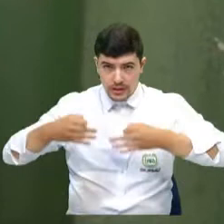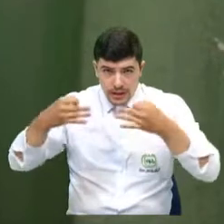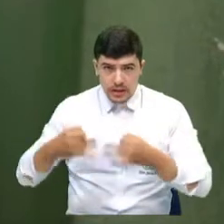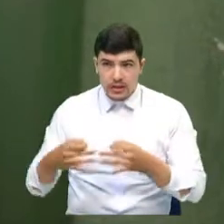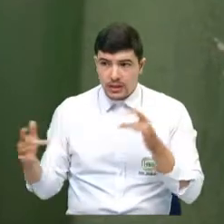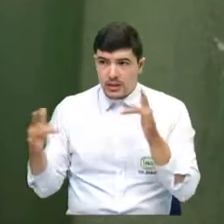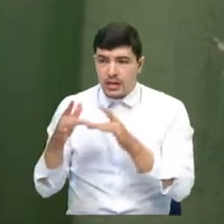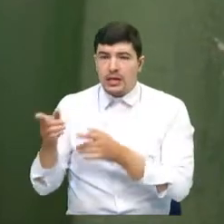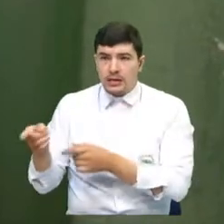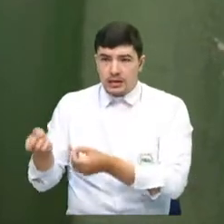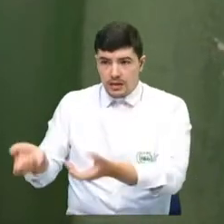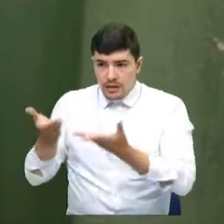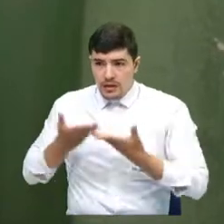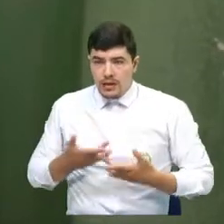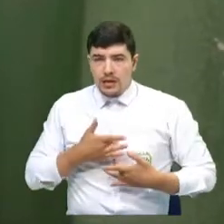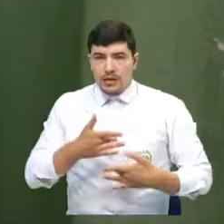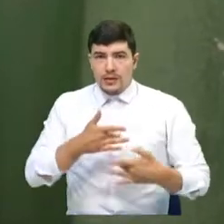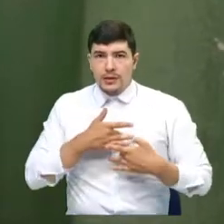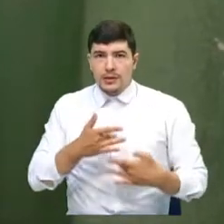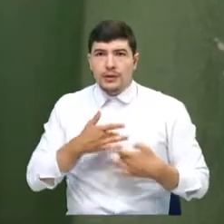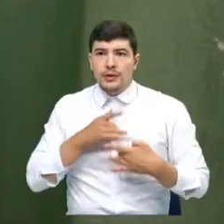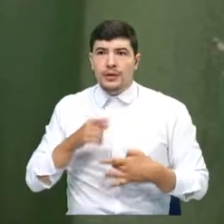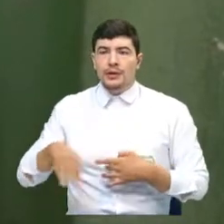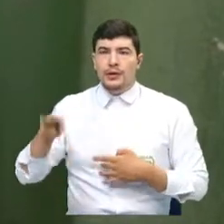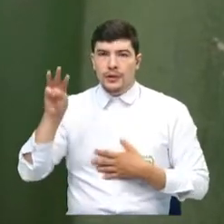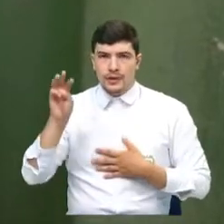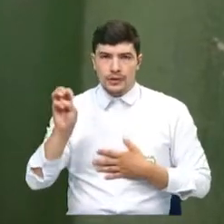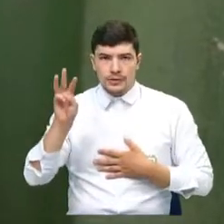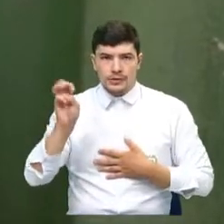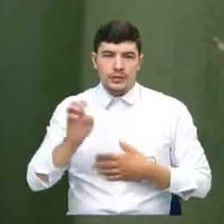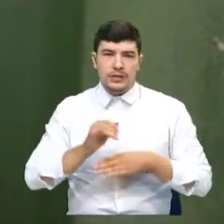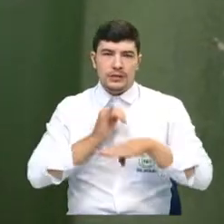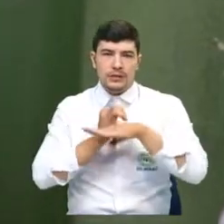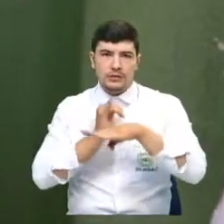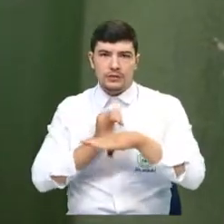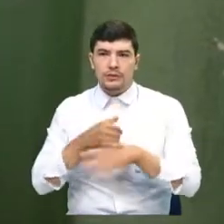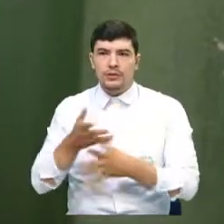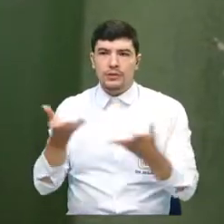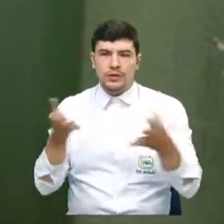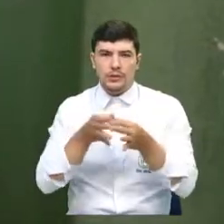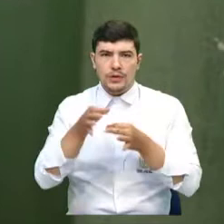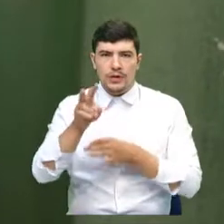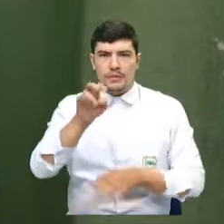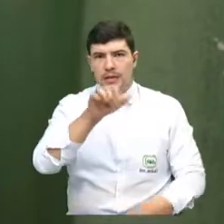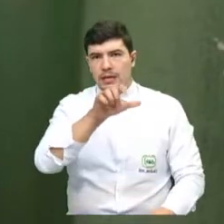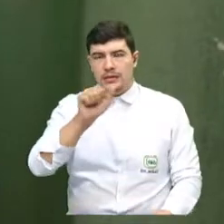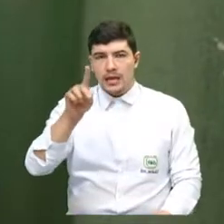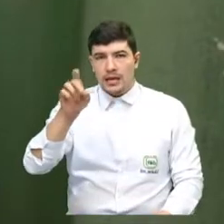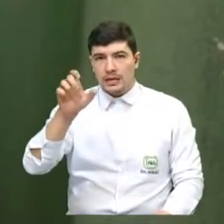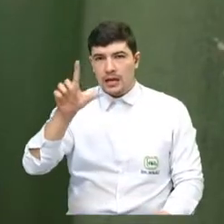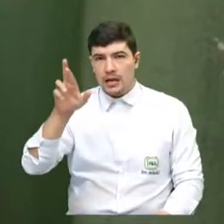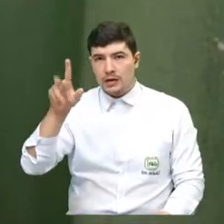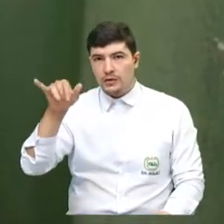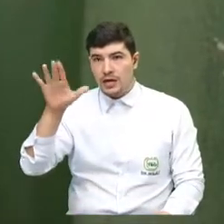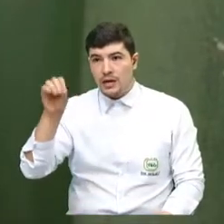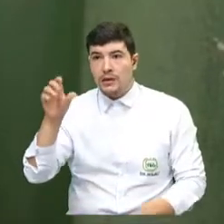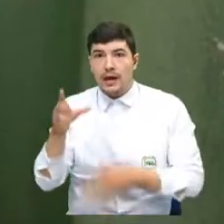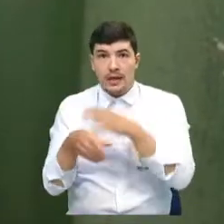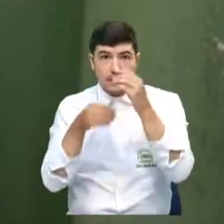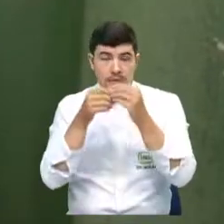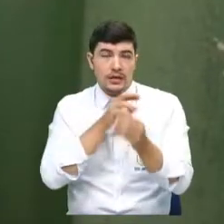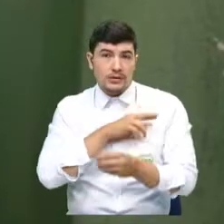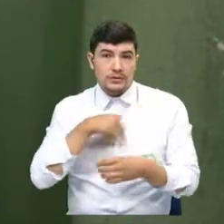una donación de unos tanques para los 8 instituciones de villa del rosario y también logramos